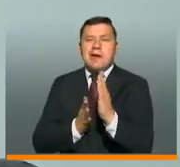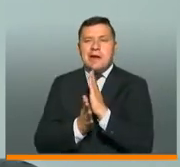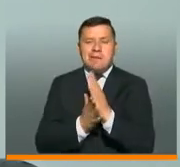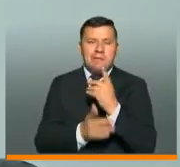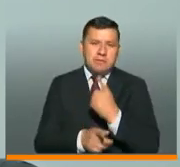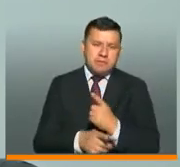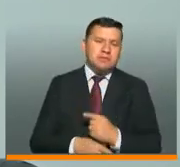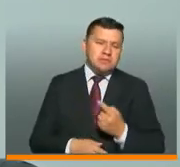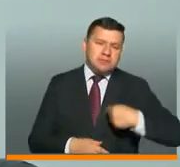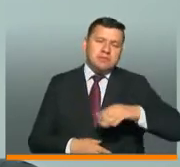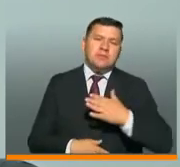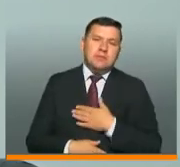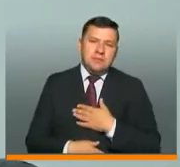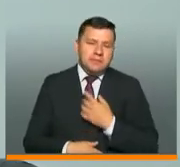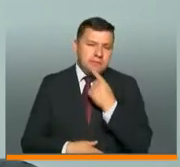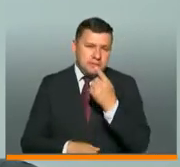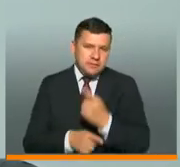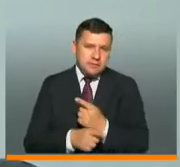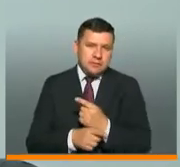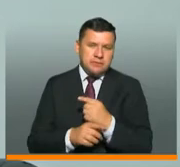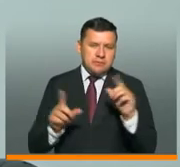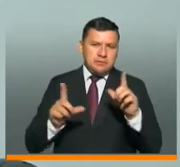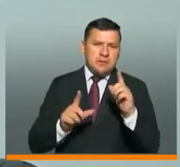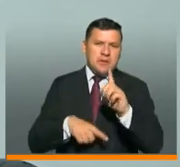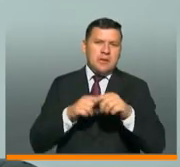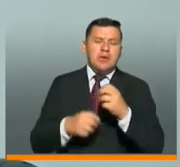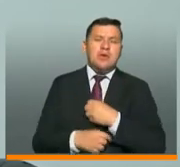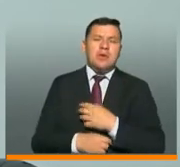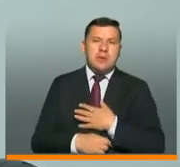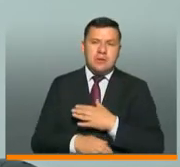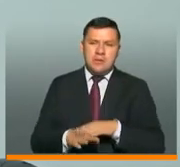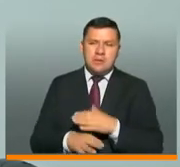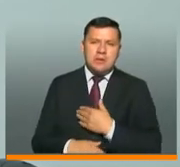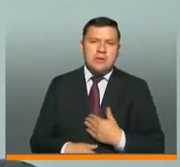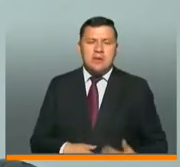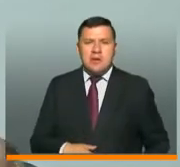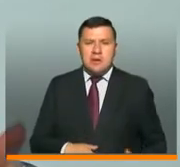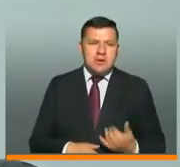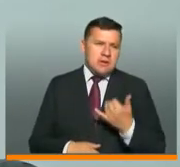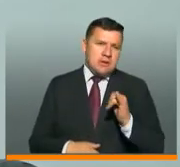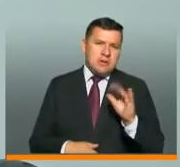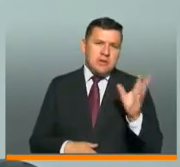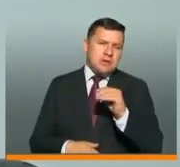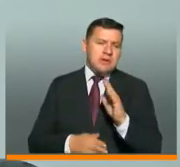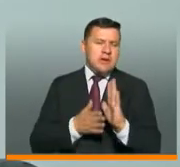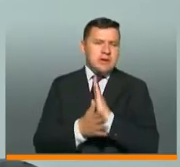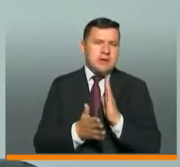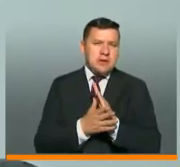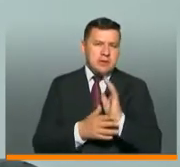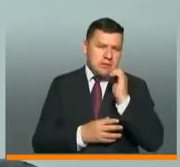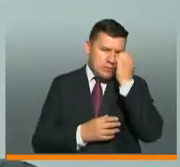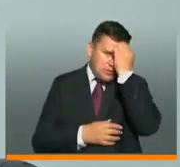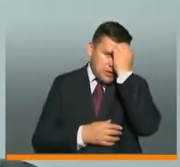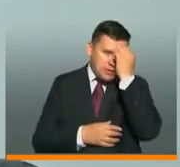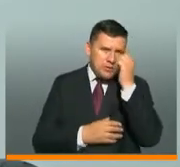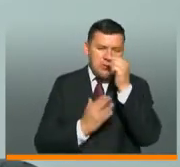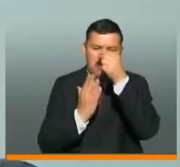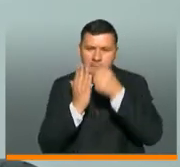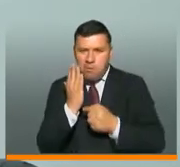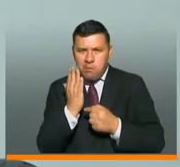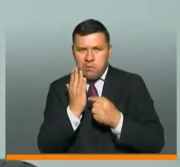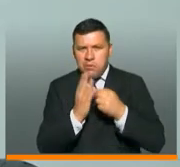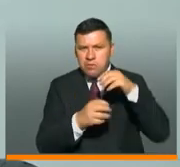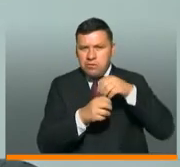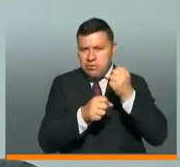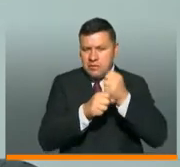información. Nosotros, como lo mencionado en este programa varias oportunidades, presidente, tenemos ya toda la información de los maestros, maestras del sistema